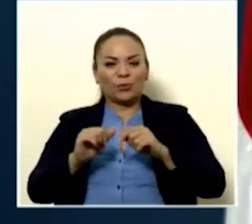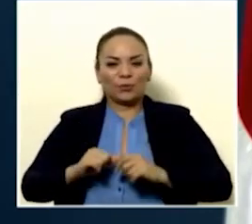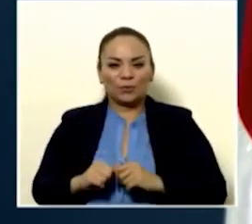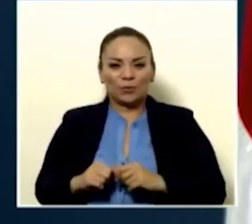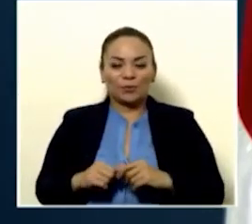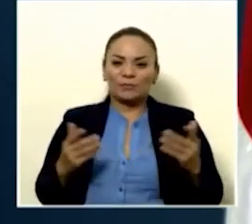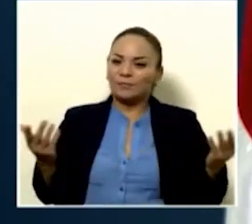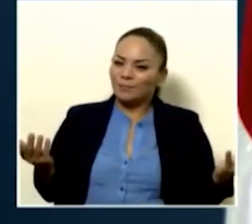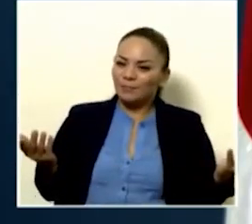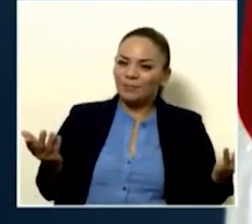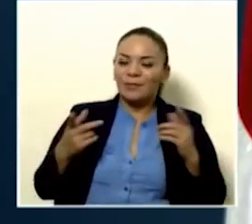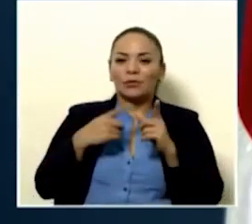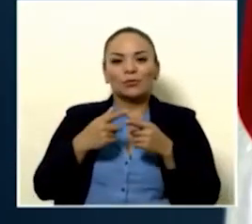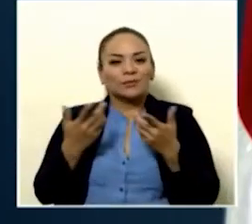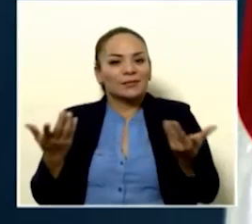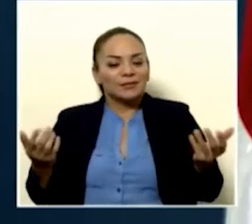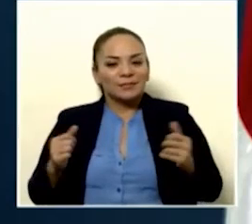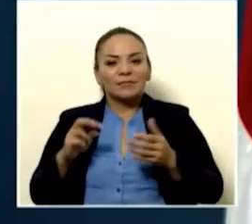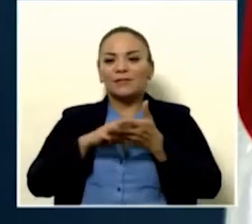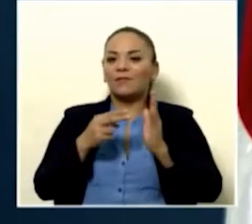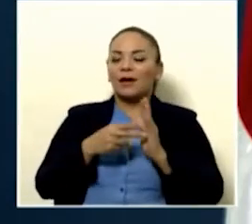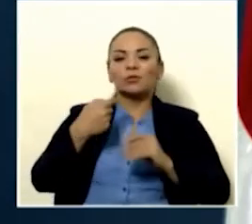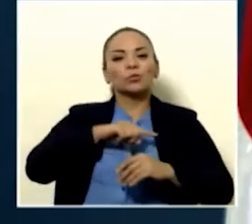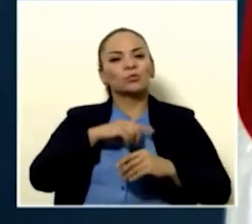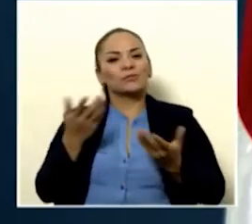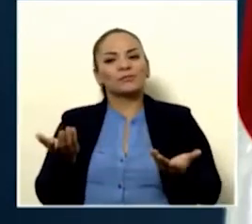Entonces, estamos